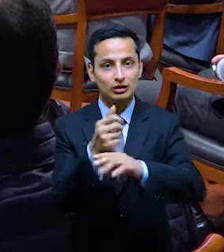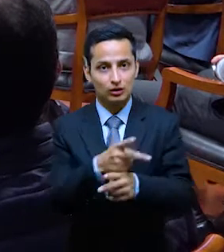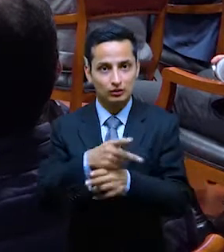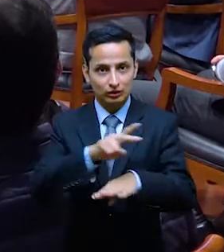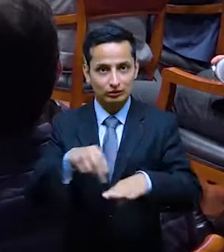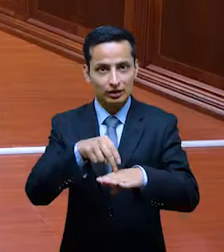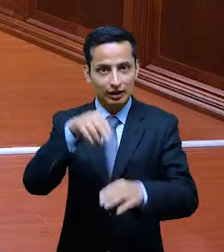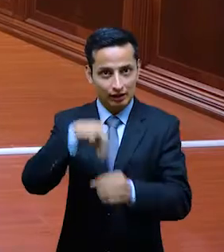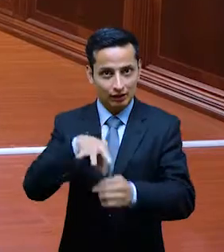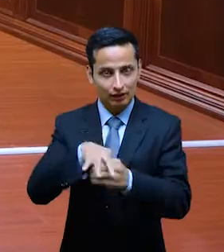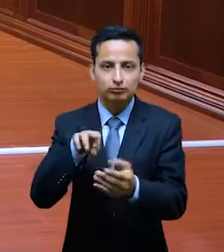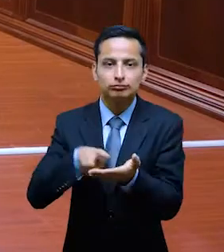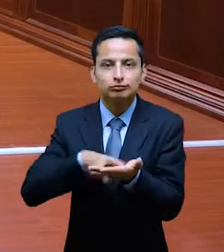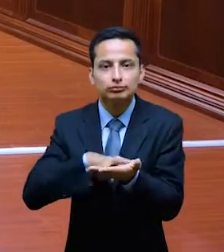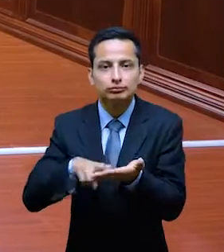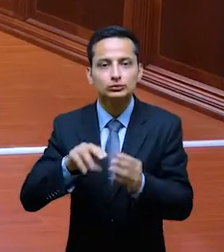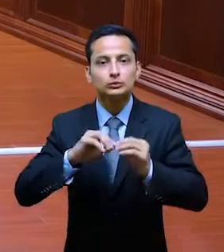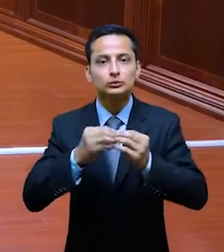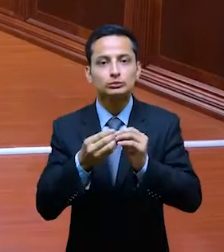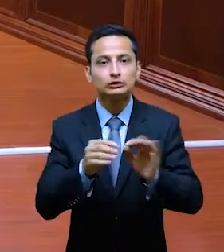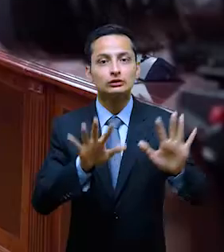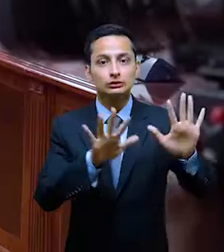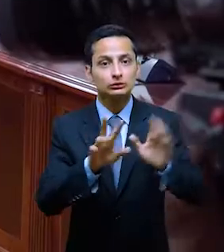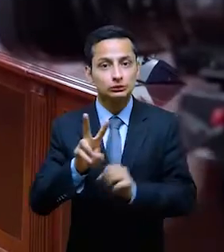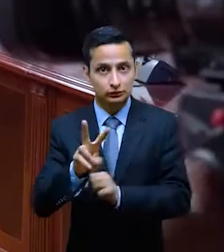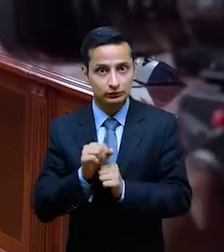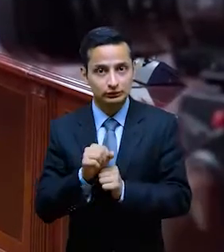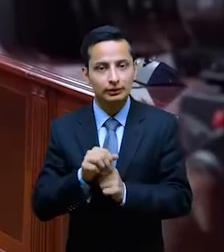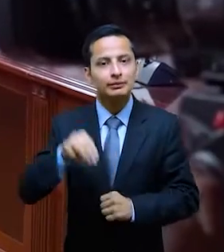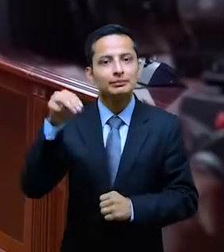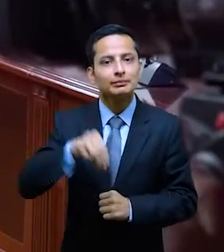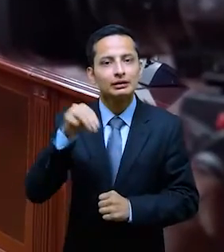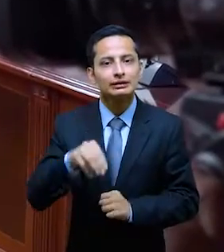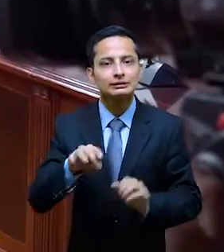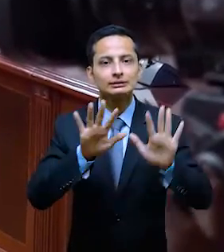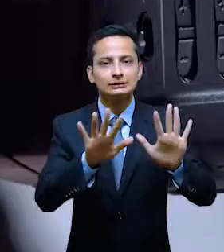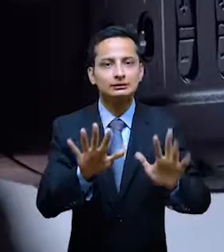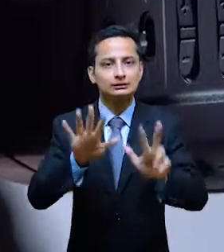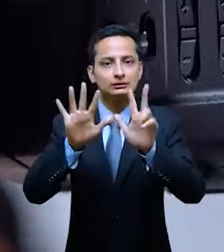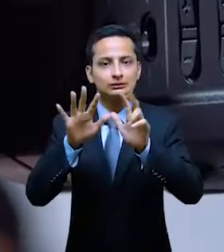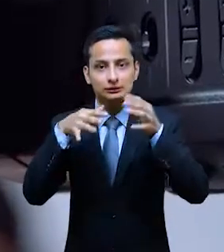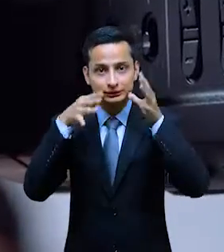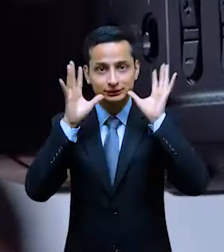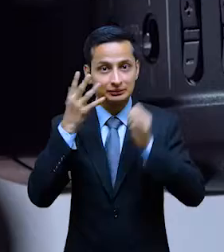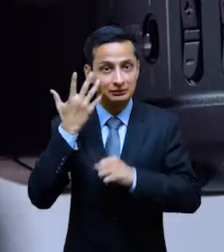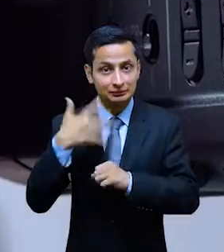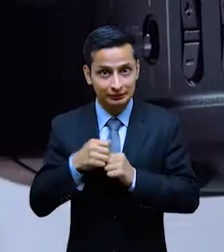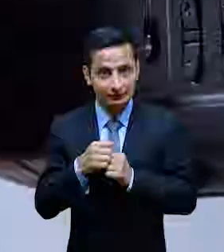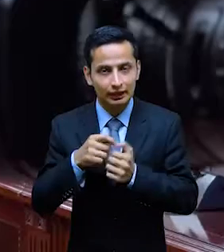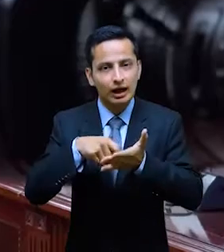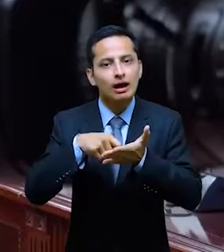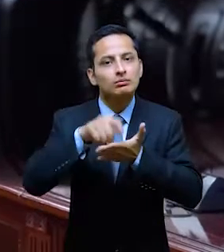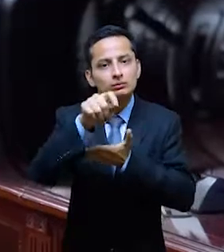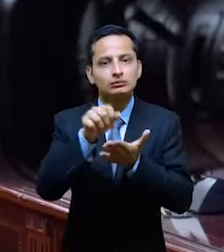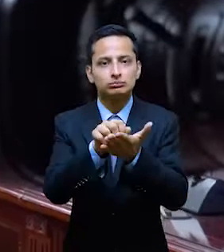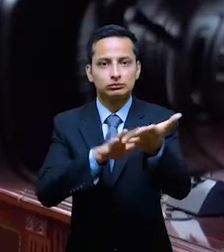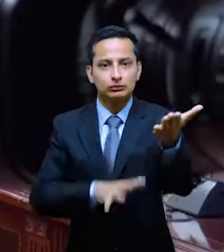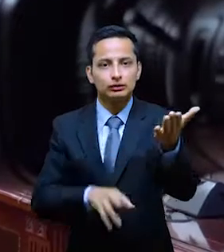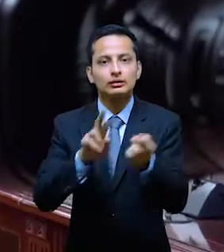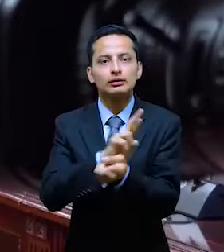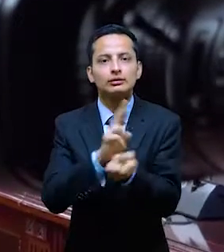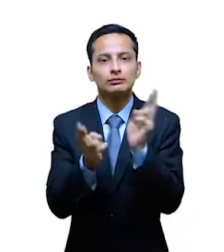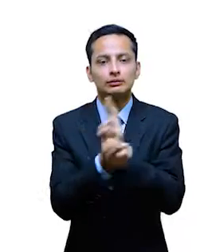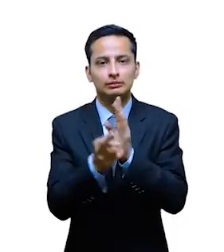El Pleno del Consejo Nacional Electoral, en sesión ordinaria número 12, realizada este martes 18 de diciembre, aprobó